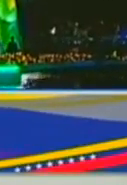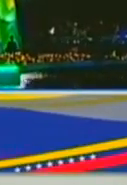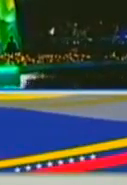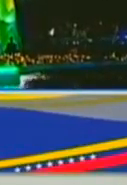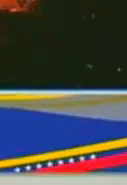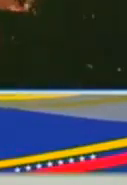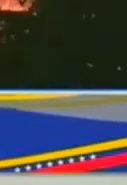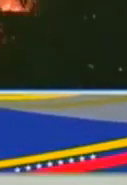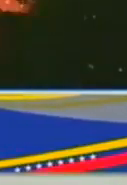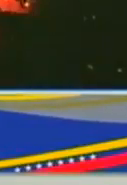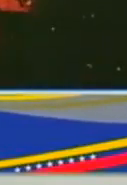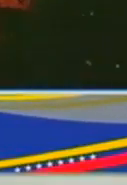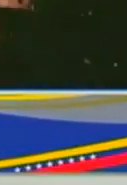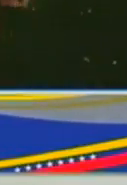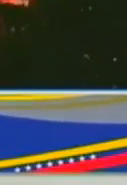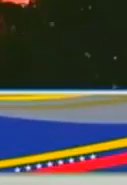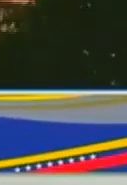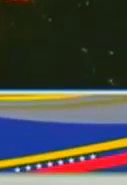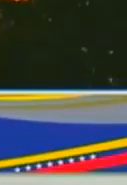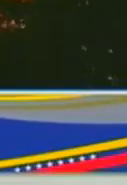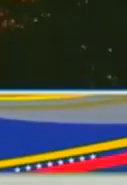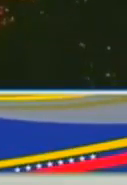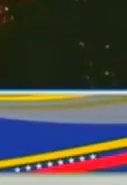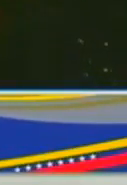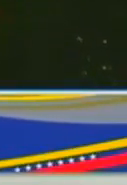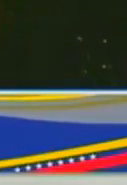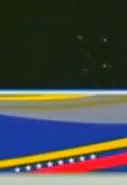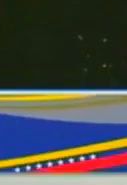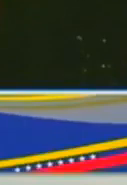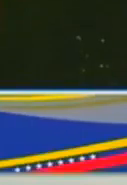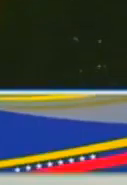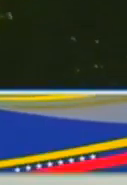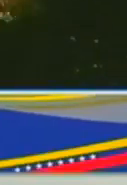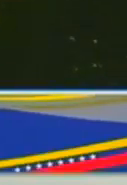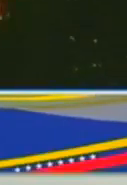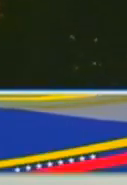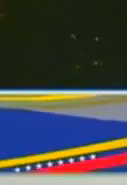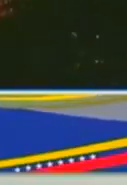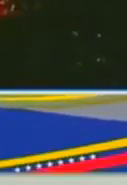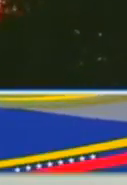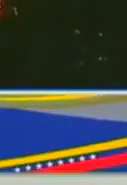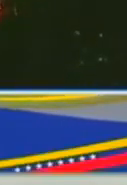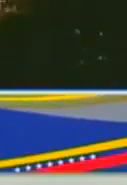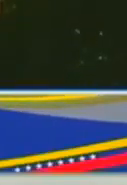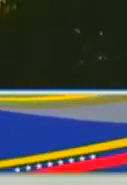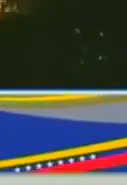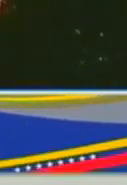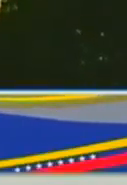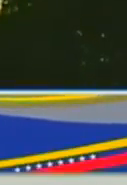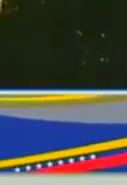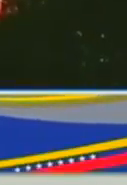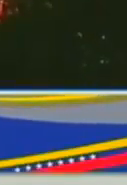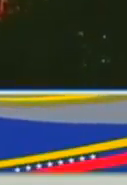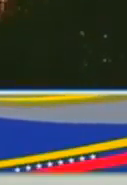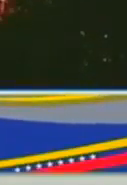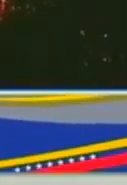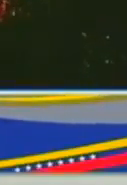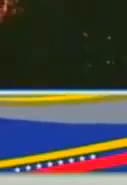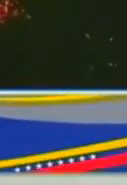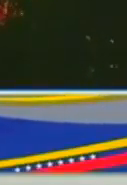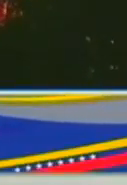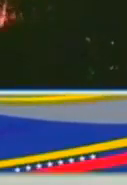enlace de la Dirección Nacional del Movimiento Quinta República, primero del Movimiento Bolivariano Revolucionario